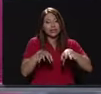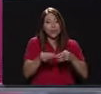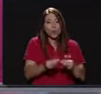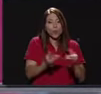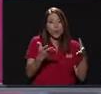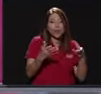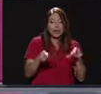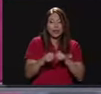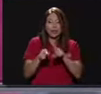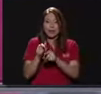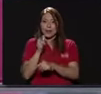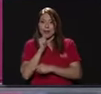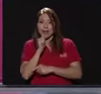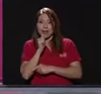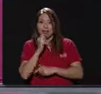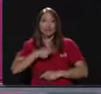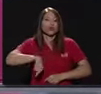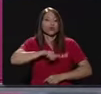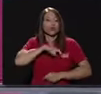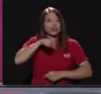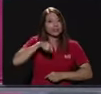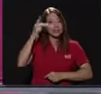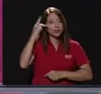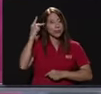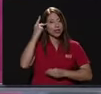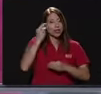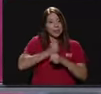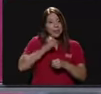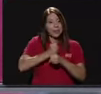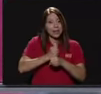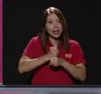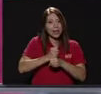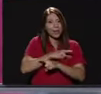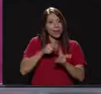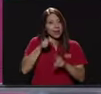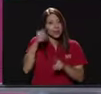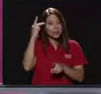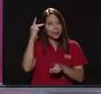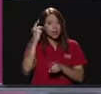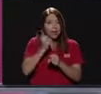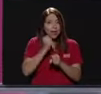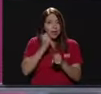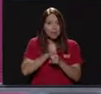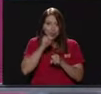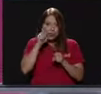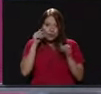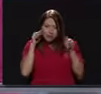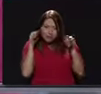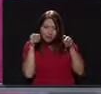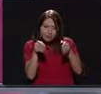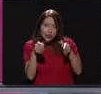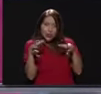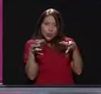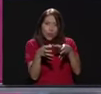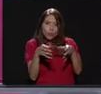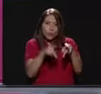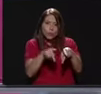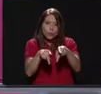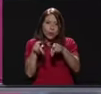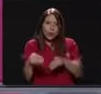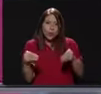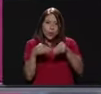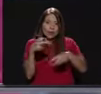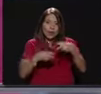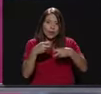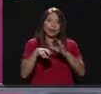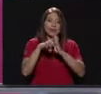como la privada. O sea, necesitamos una política de empleo, pero una política de empleo que se fije en ciertos grupos de población que son los que tienen los mayores